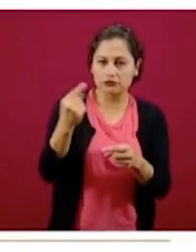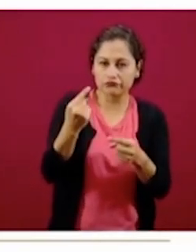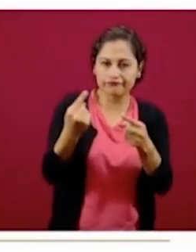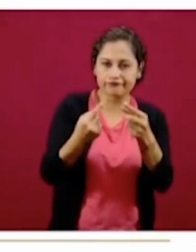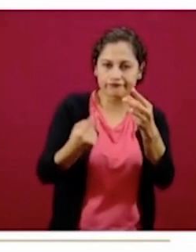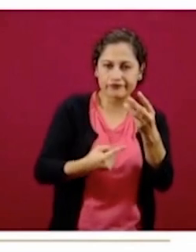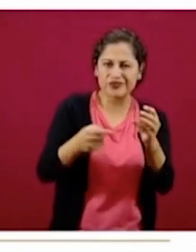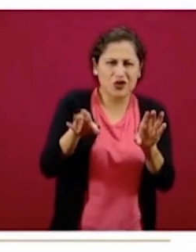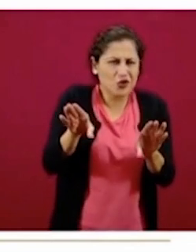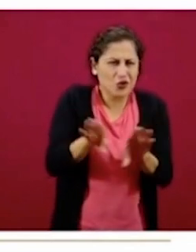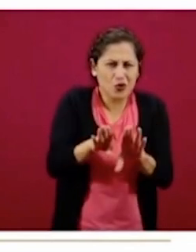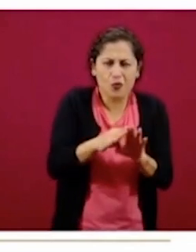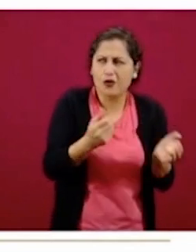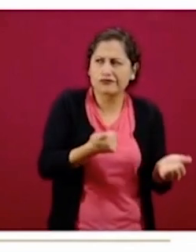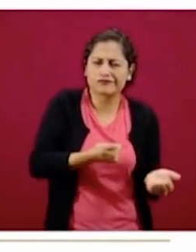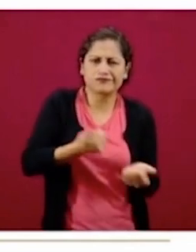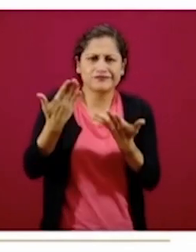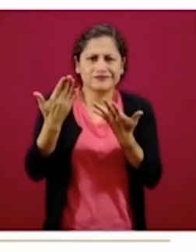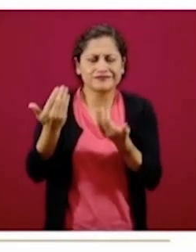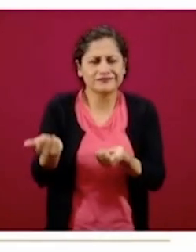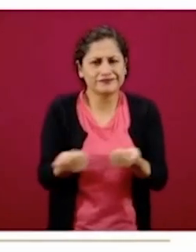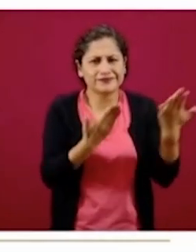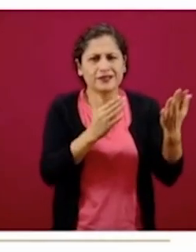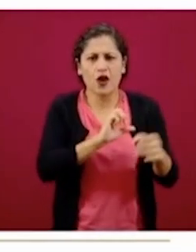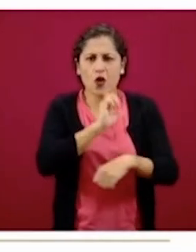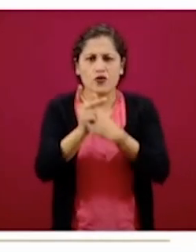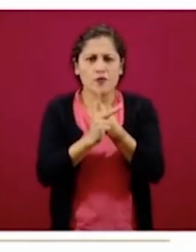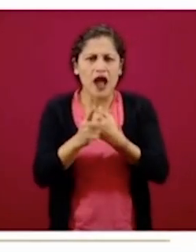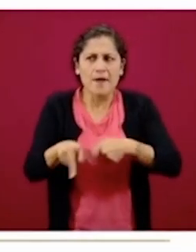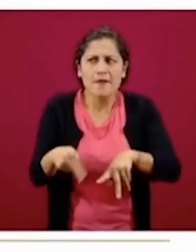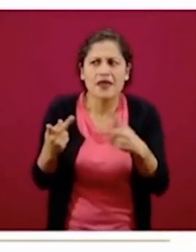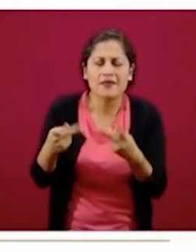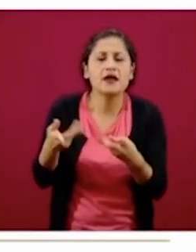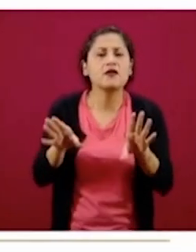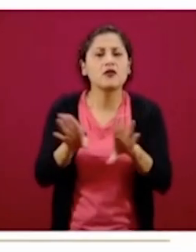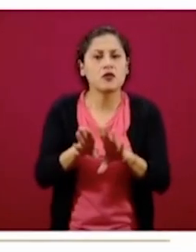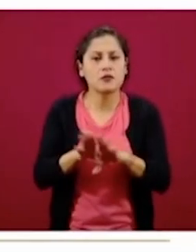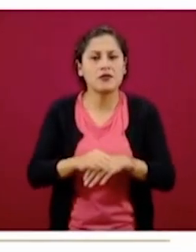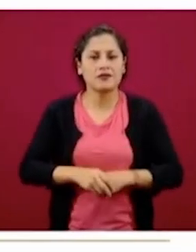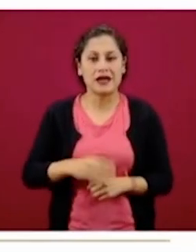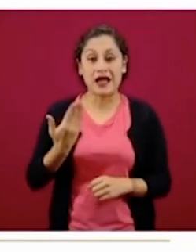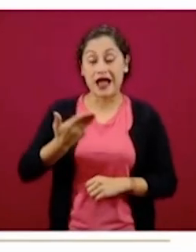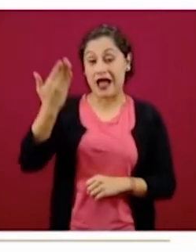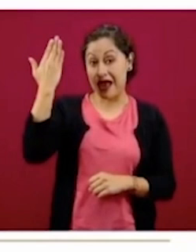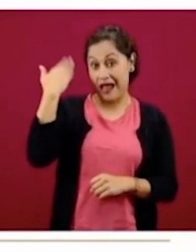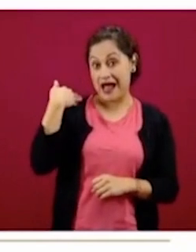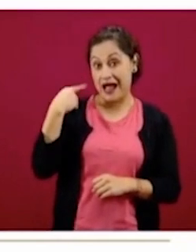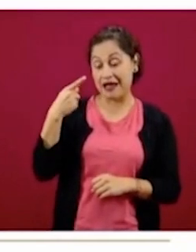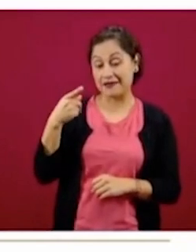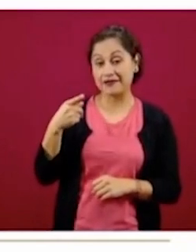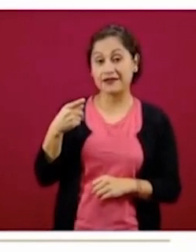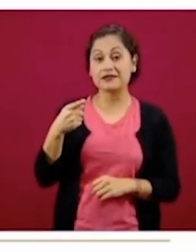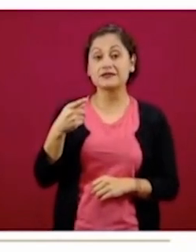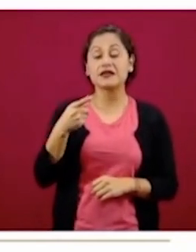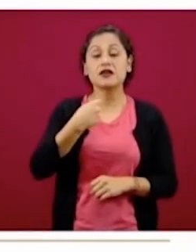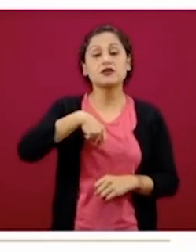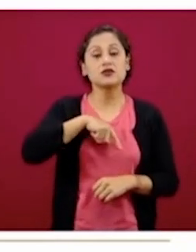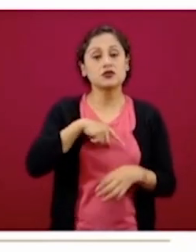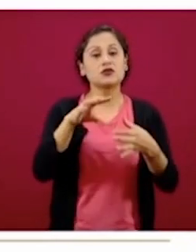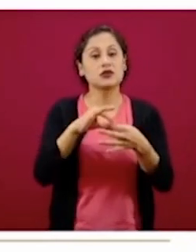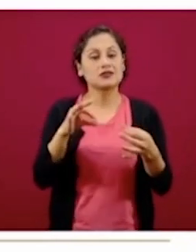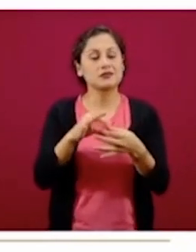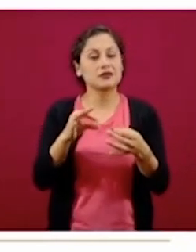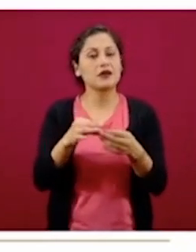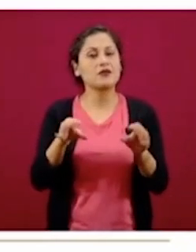Lo comentábamos hace un momento antes de entrar a la conferencia de prensa, la doctora Márquez y yo, nos hemos encontrado como dos extremos, ¿no?